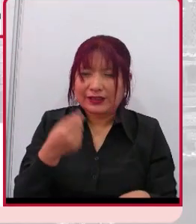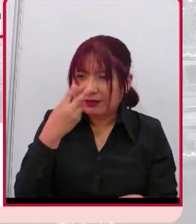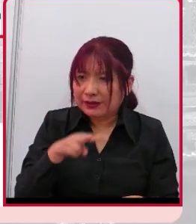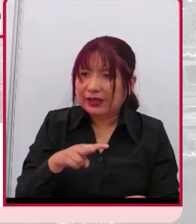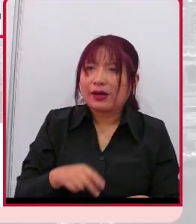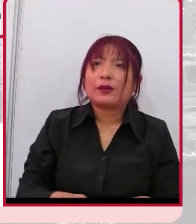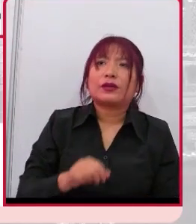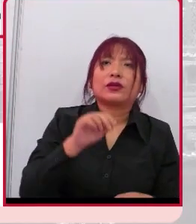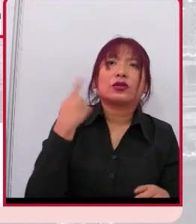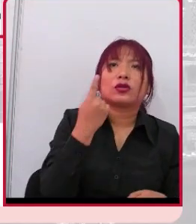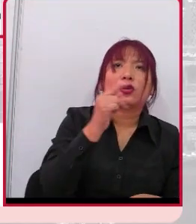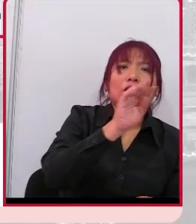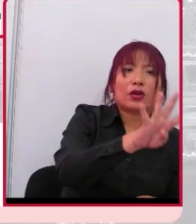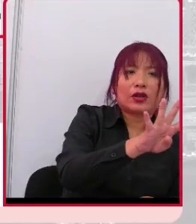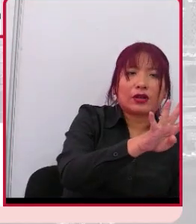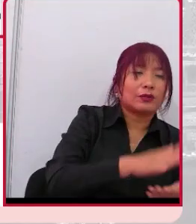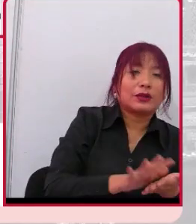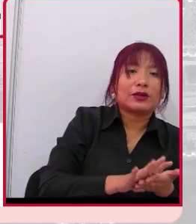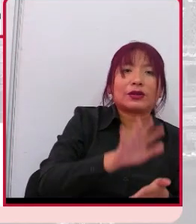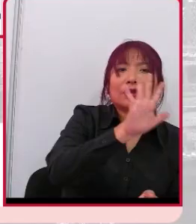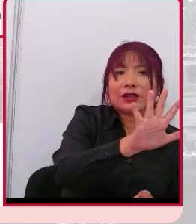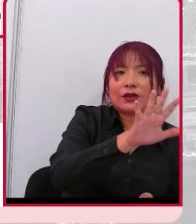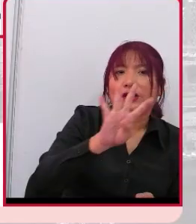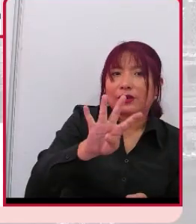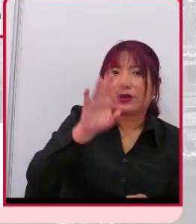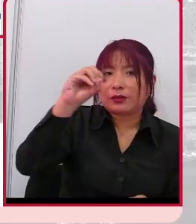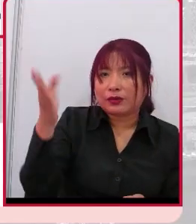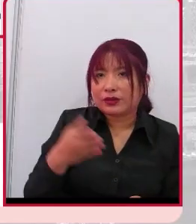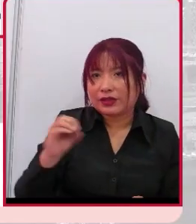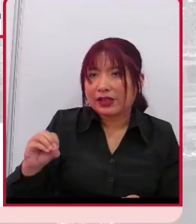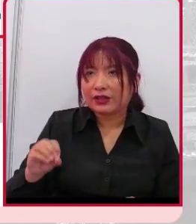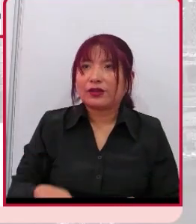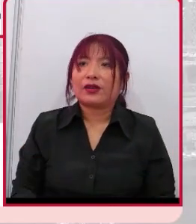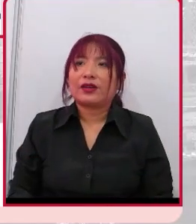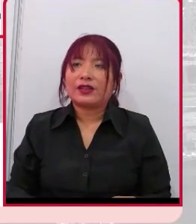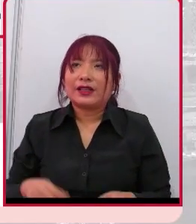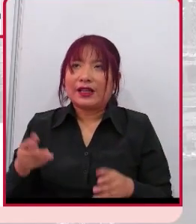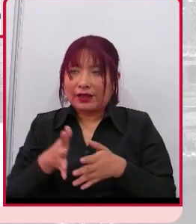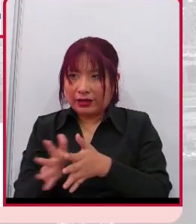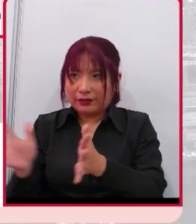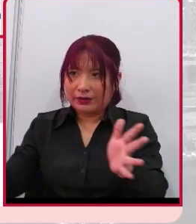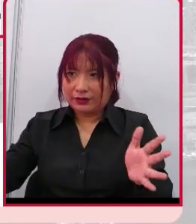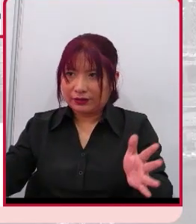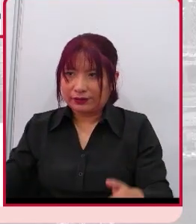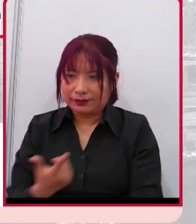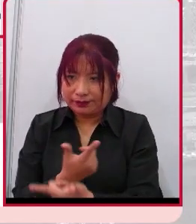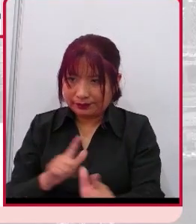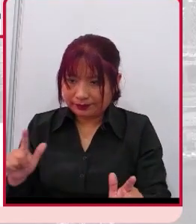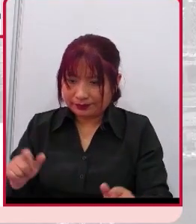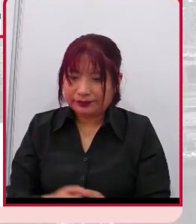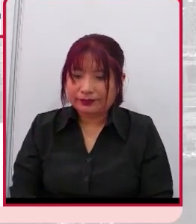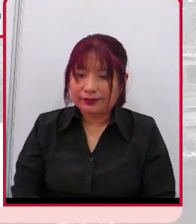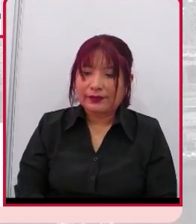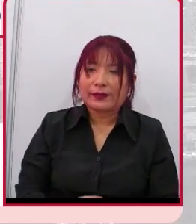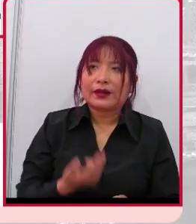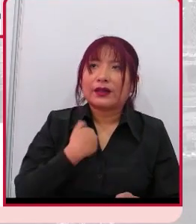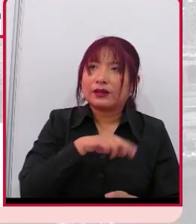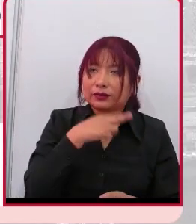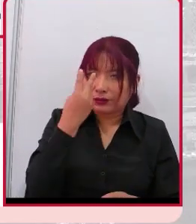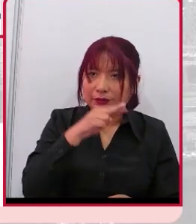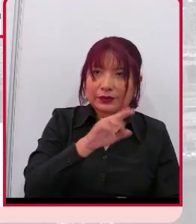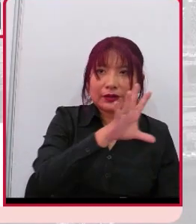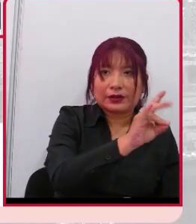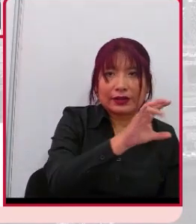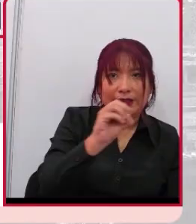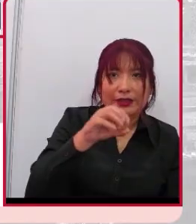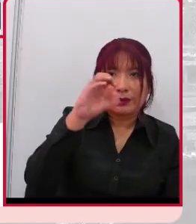54% de grado de liberación. Un valor menor al 70%, enseñado por nuestro querido doctor Canepa.